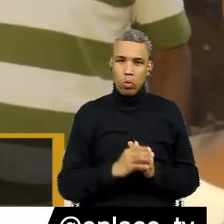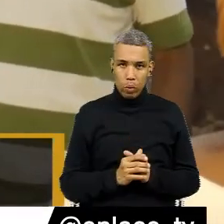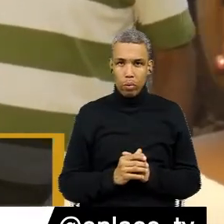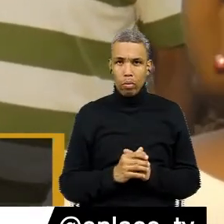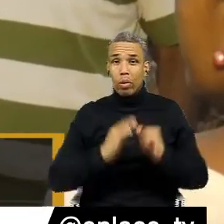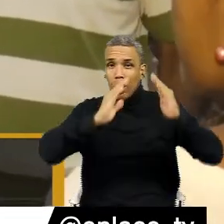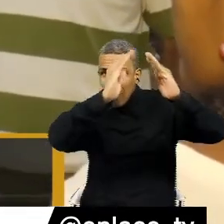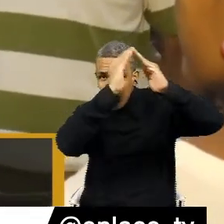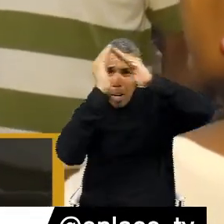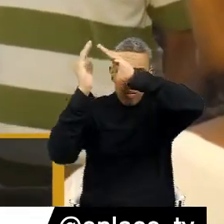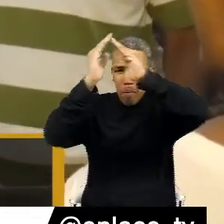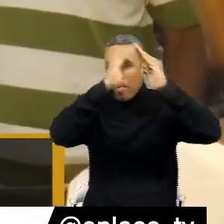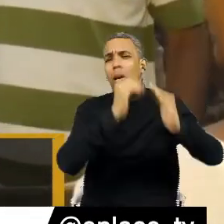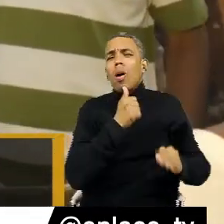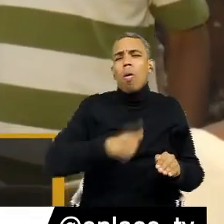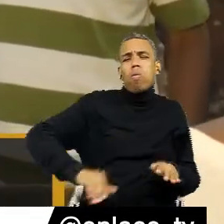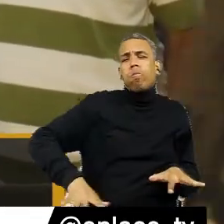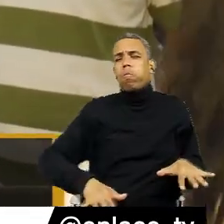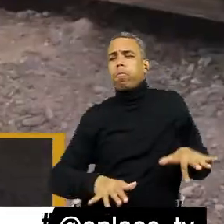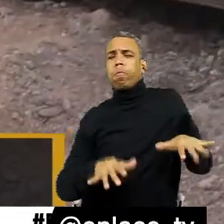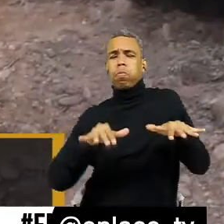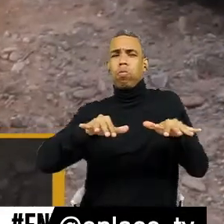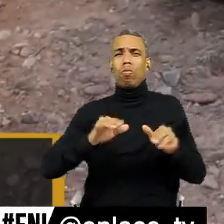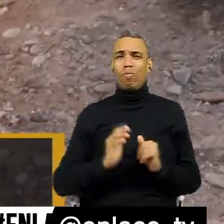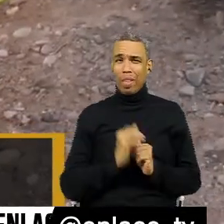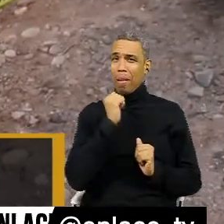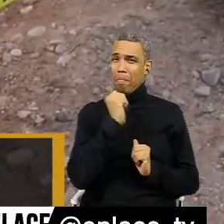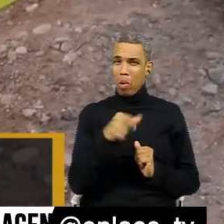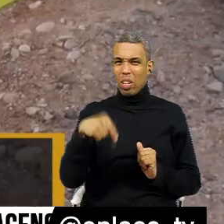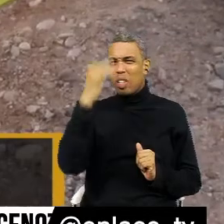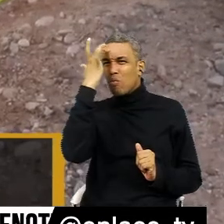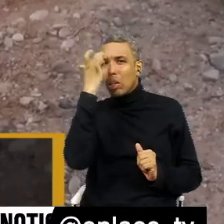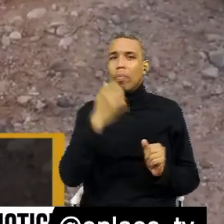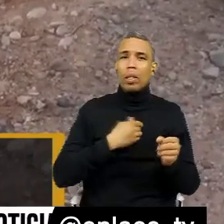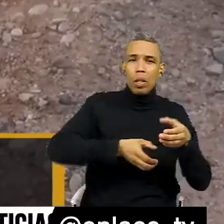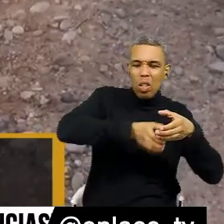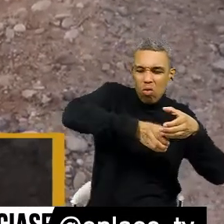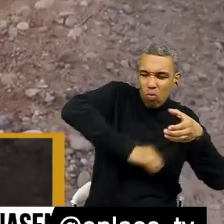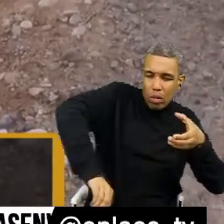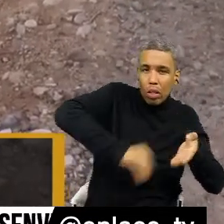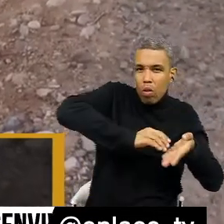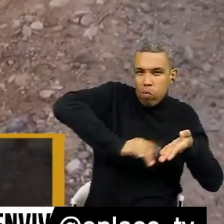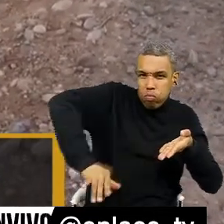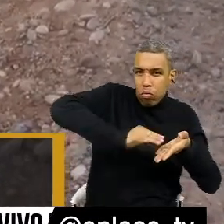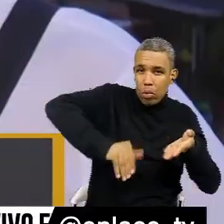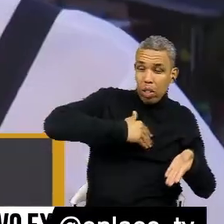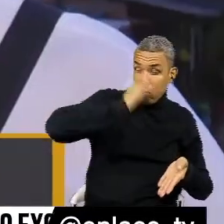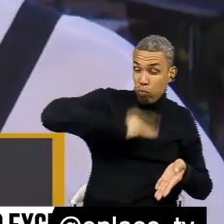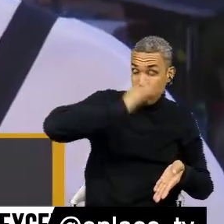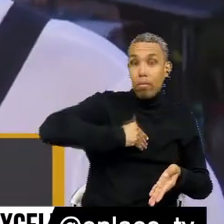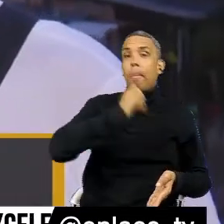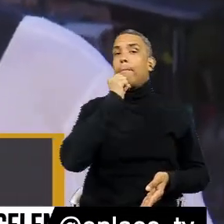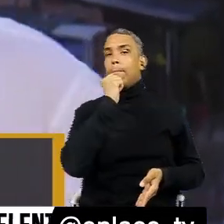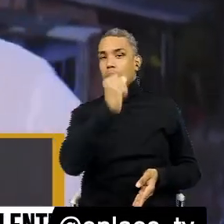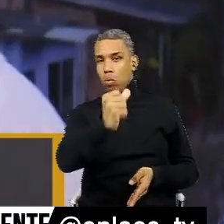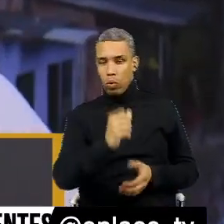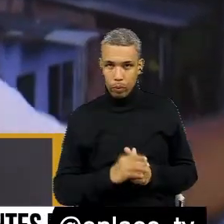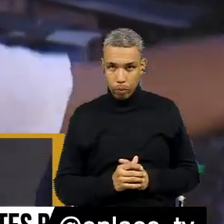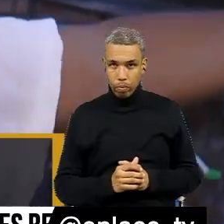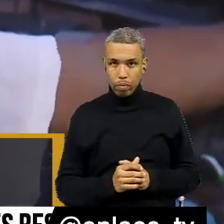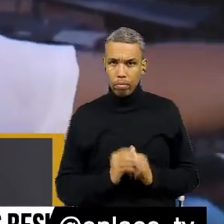viviendas se inundan, teniendo en cuenta que aquí se estancan aguas negras que rebosan cada vez que llueve. Bueno, la verdad no llegó el permiso